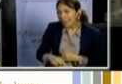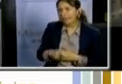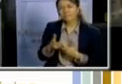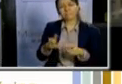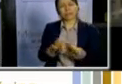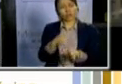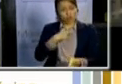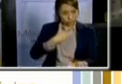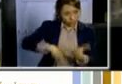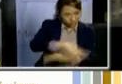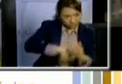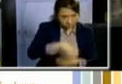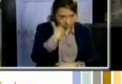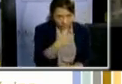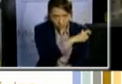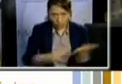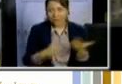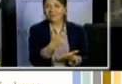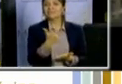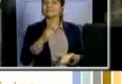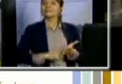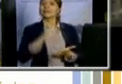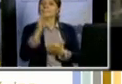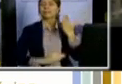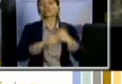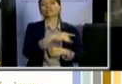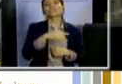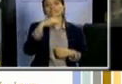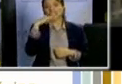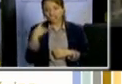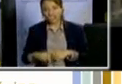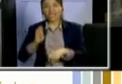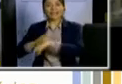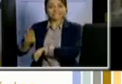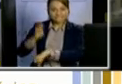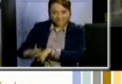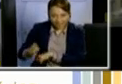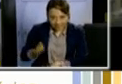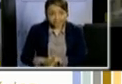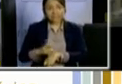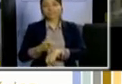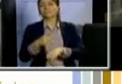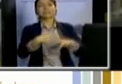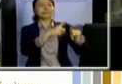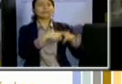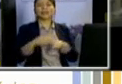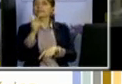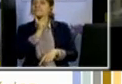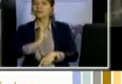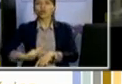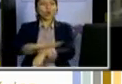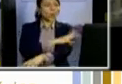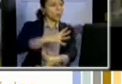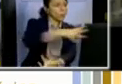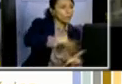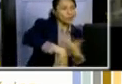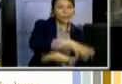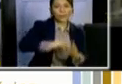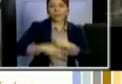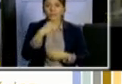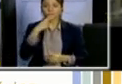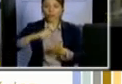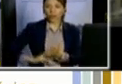que, por ejemplo, en Chile y en Brasil se incremente la participación de las energías renovables, y hay una negociación en avance sobre el